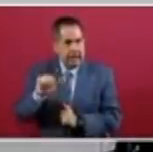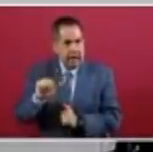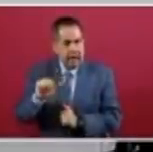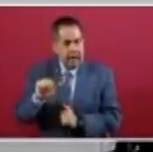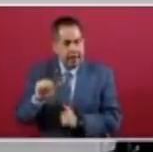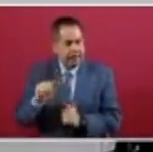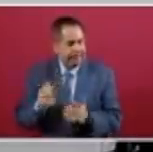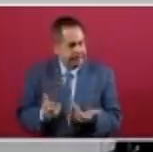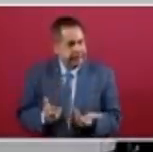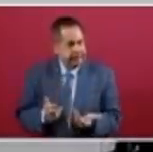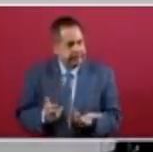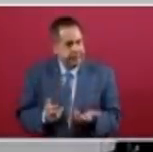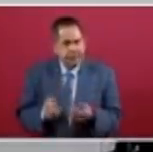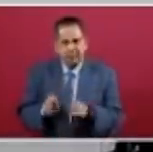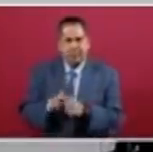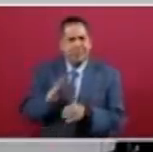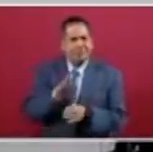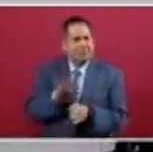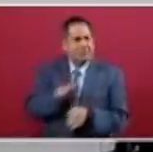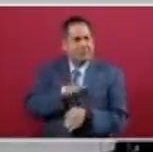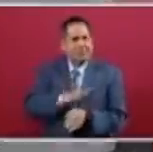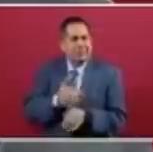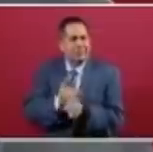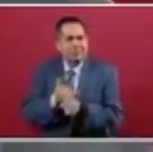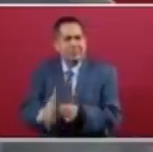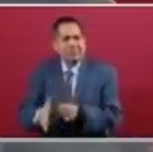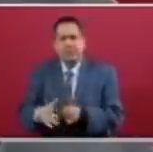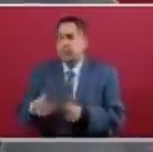¿Cómo es posible que una empresa extranjera